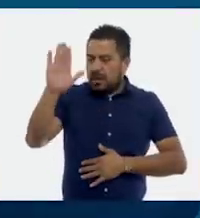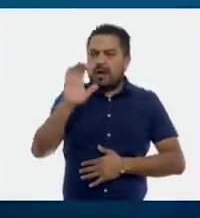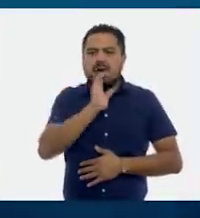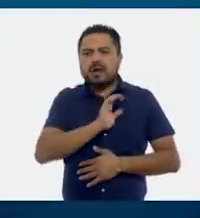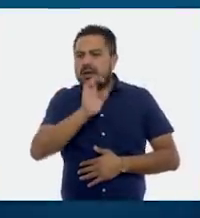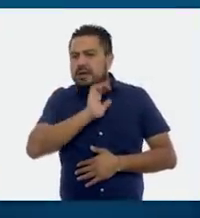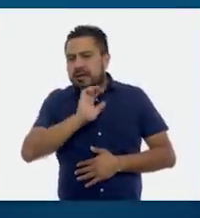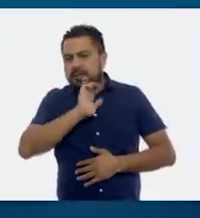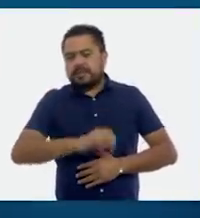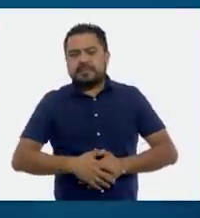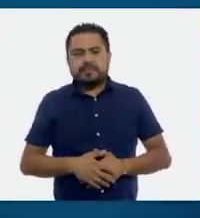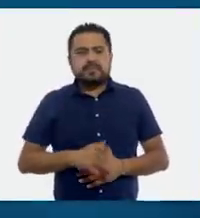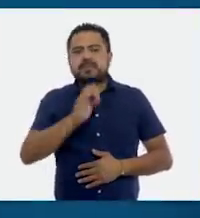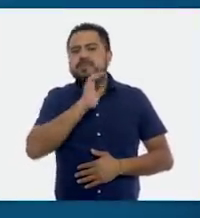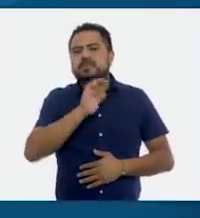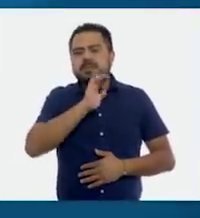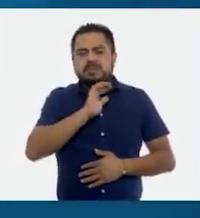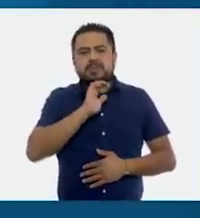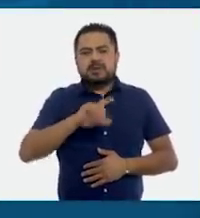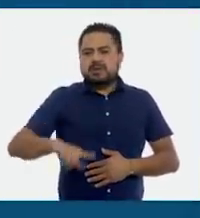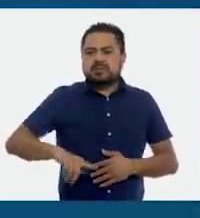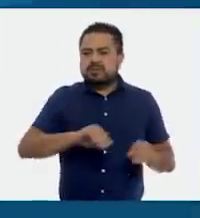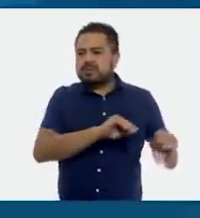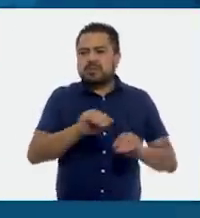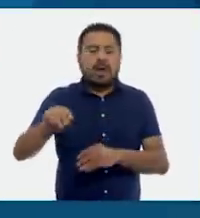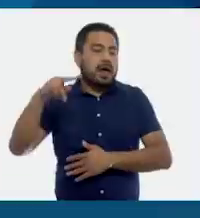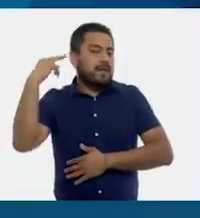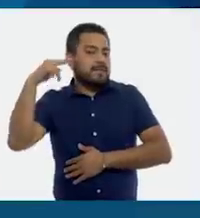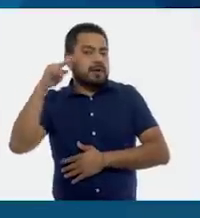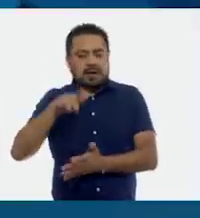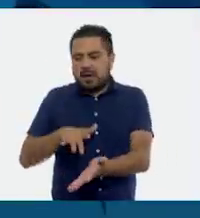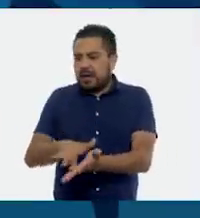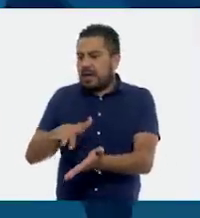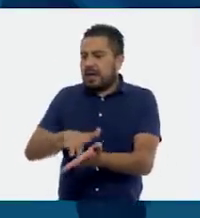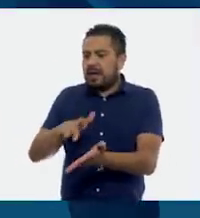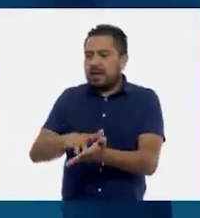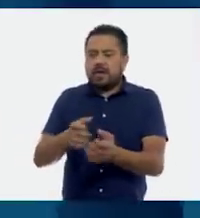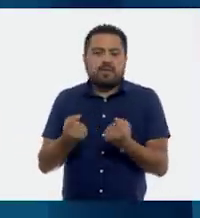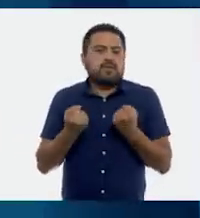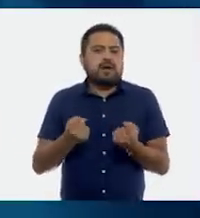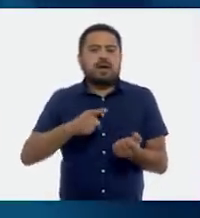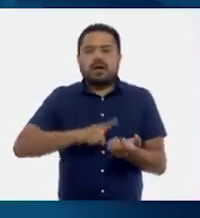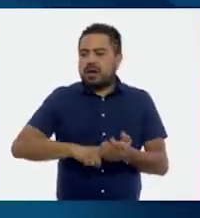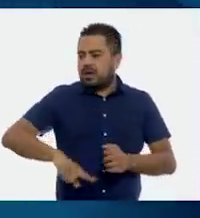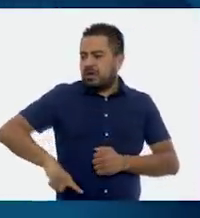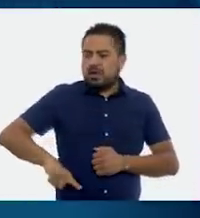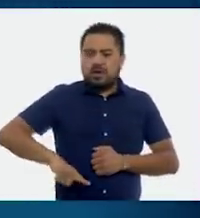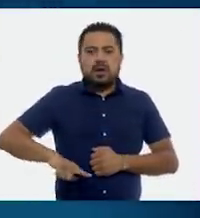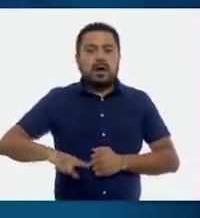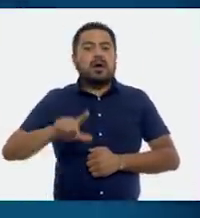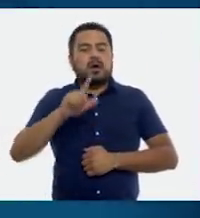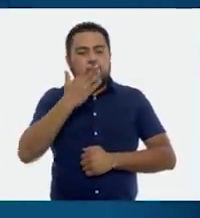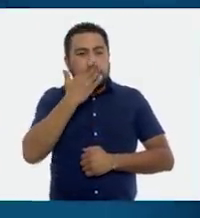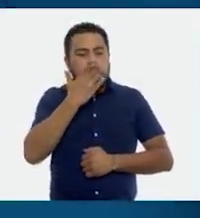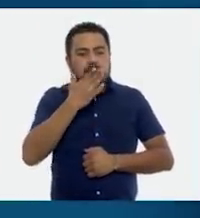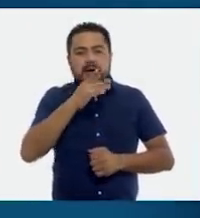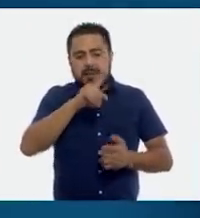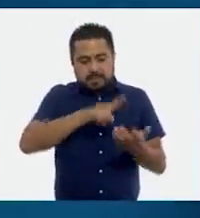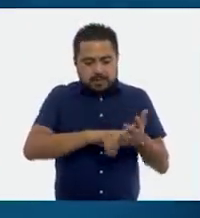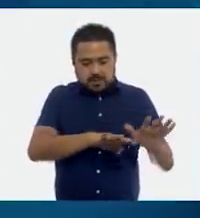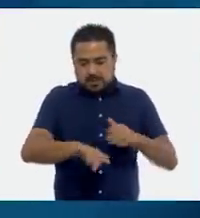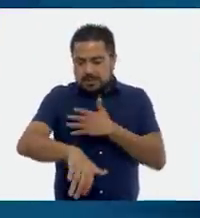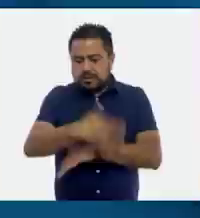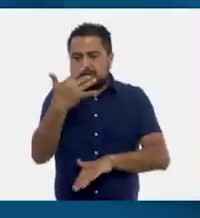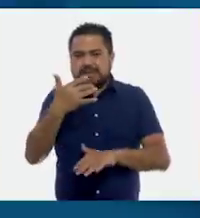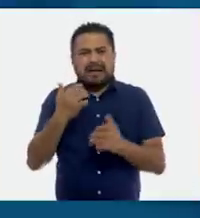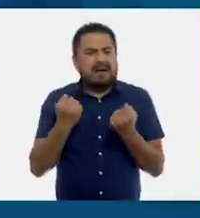Carranza. Carranza trasladó su gobierno a Veracruz, apoyado por las fuerzas de Obregón, y a partir de 1915 comenzó